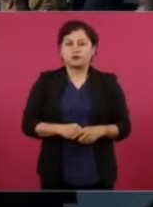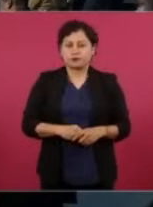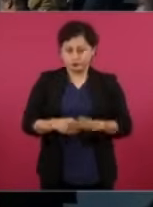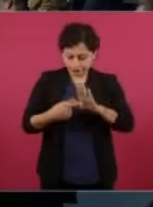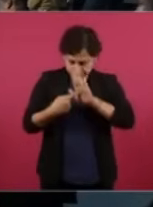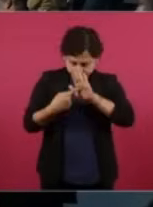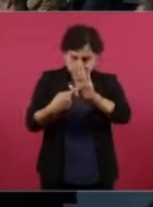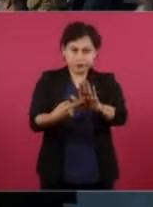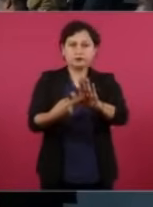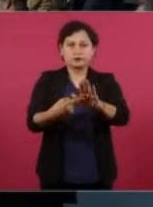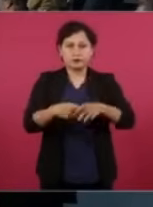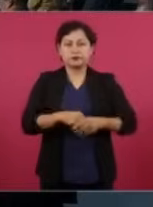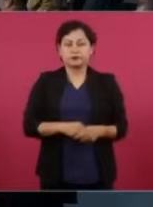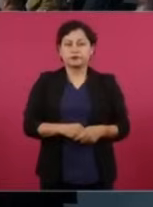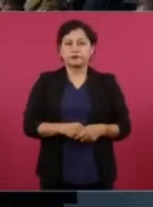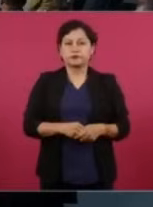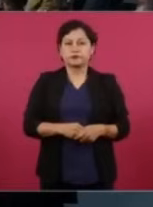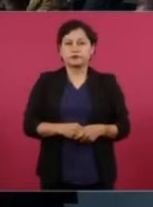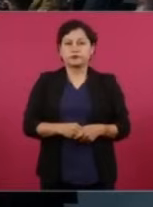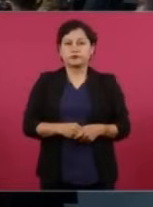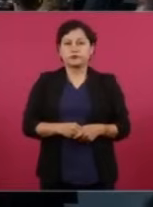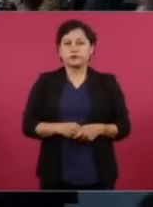Ponlo, porque